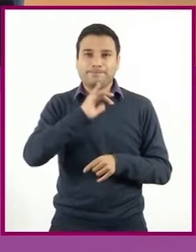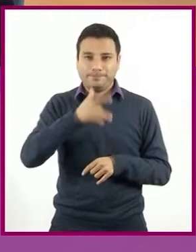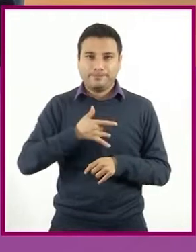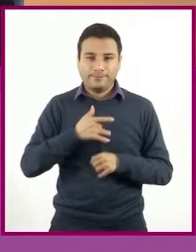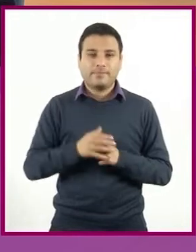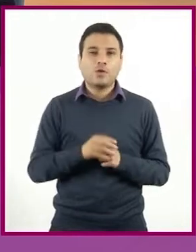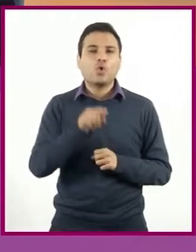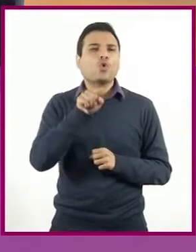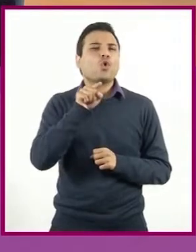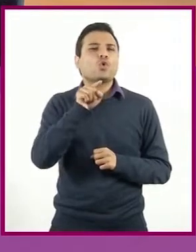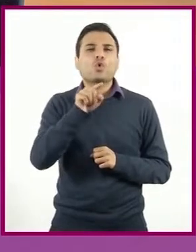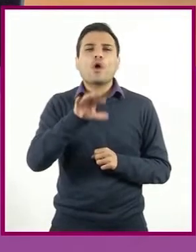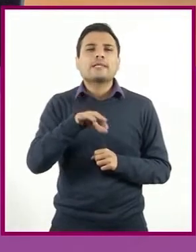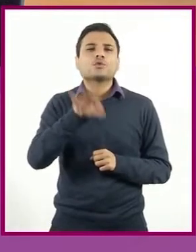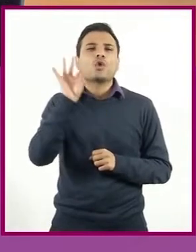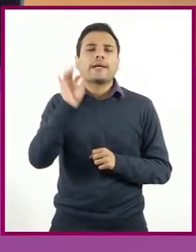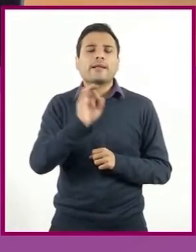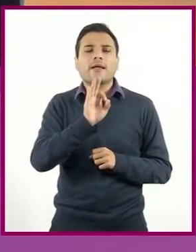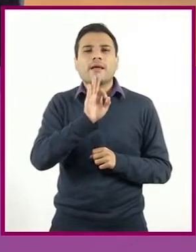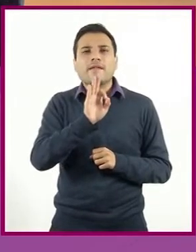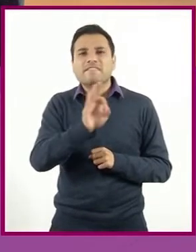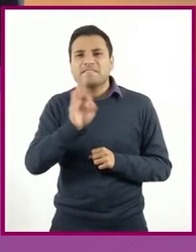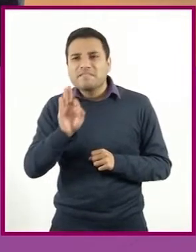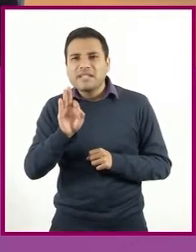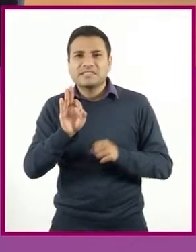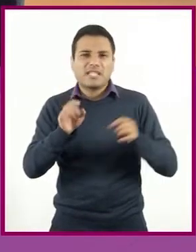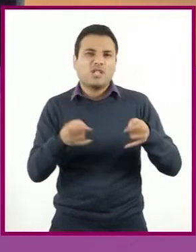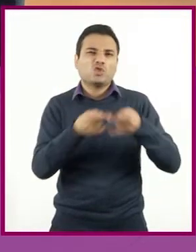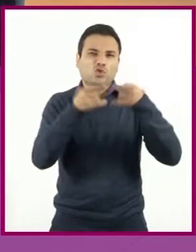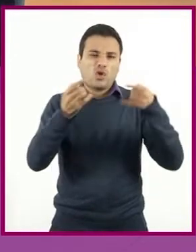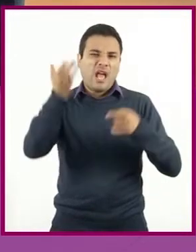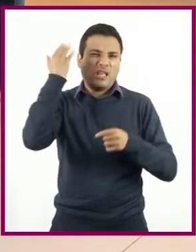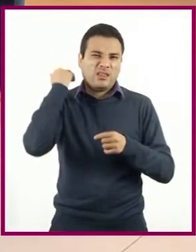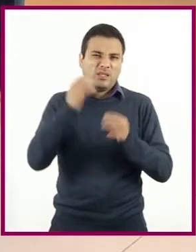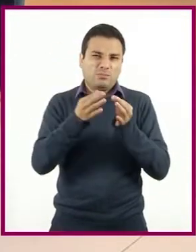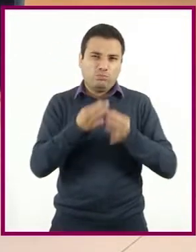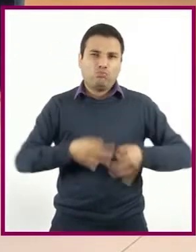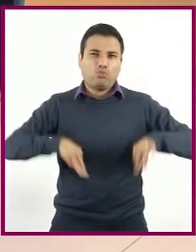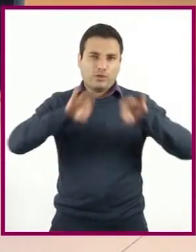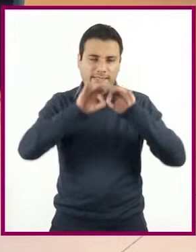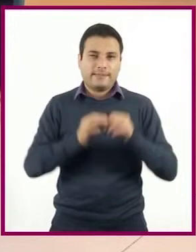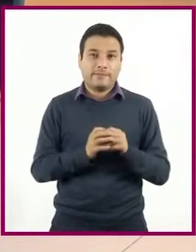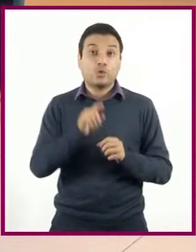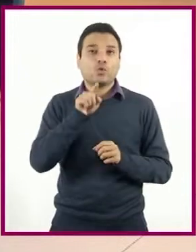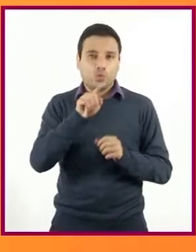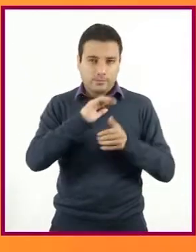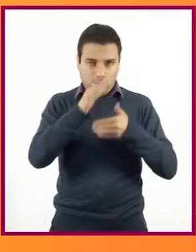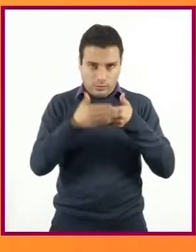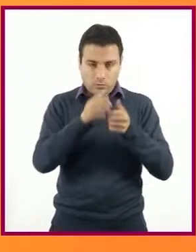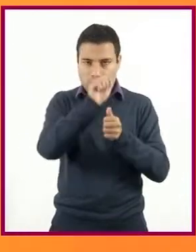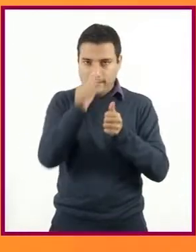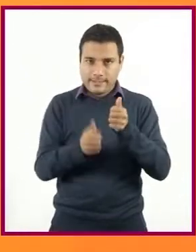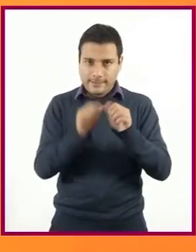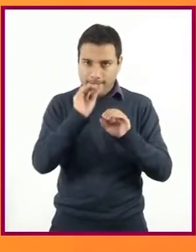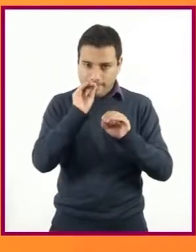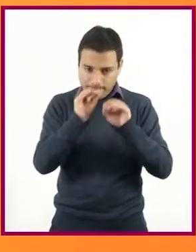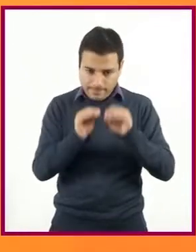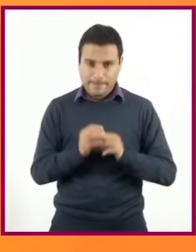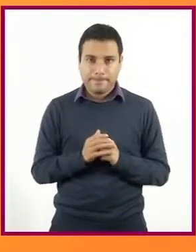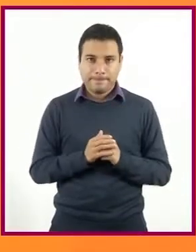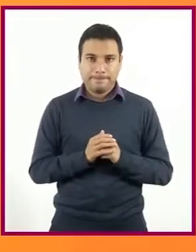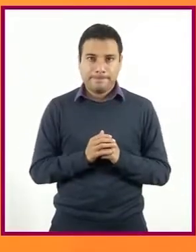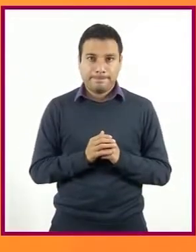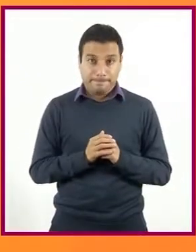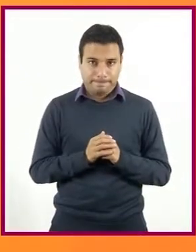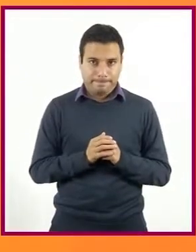un acontecimiento importante de su comunidad para realizar una producción artística referente a ella. Una vez más, pongan a